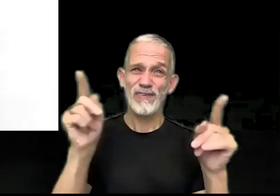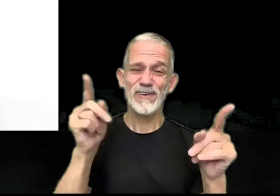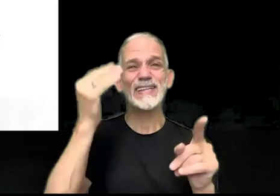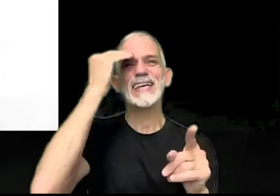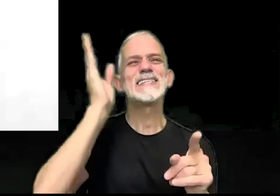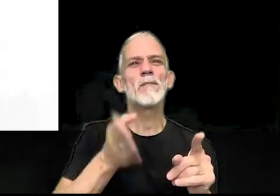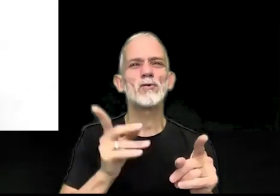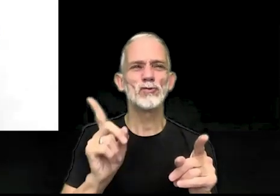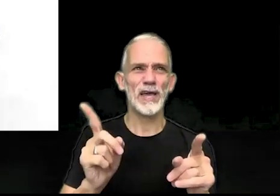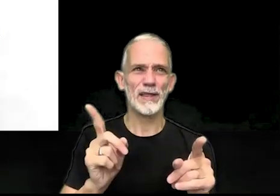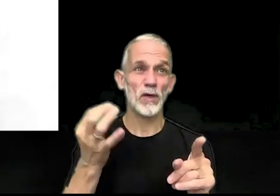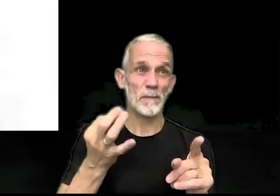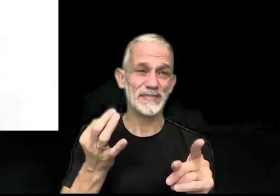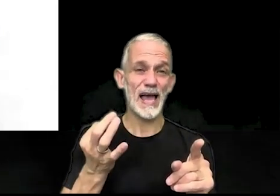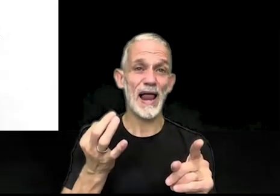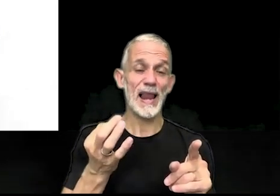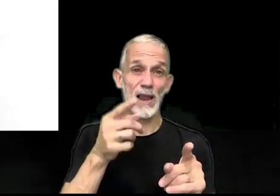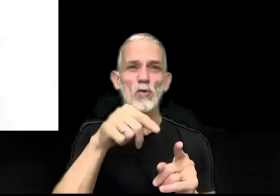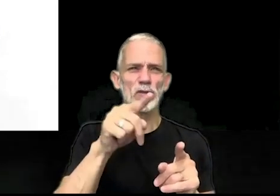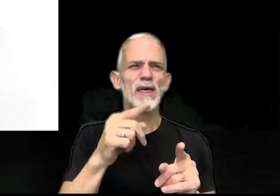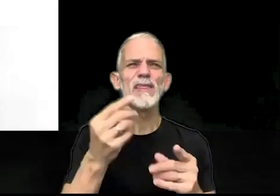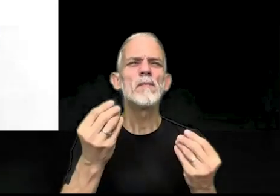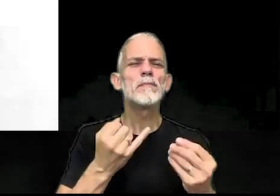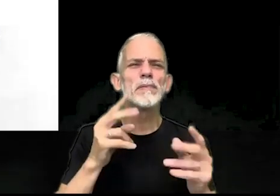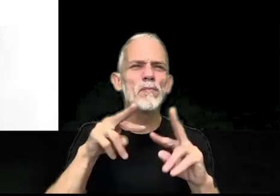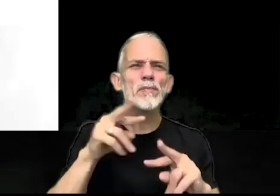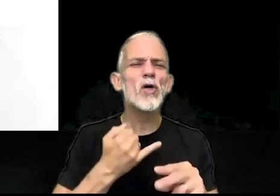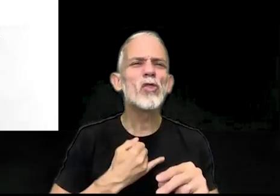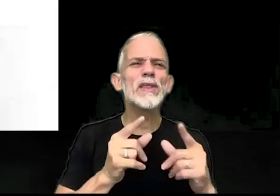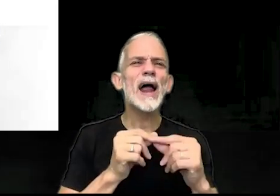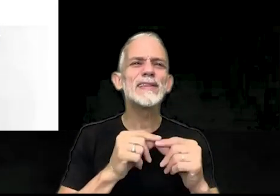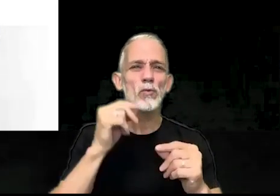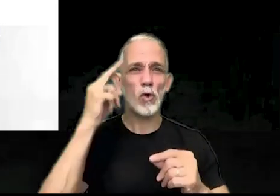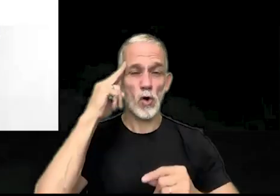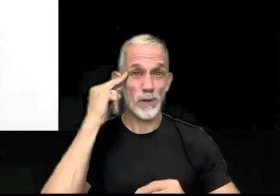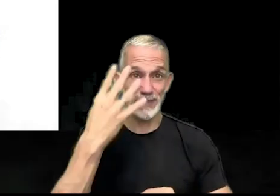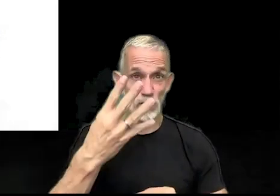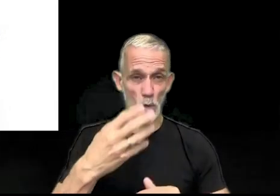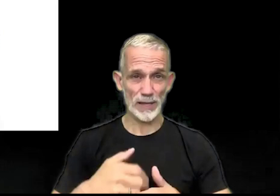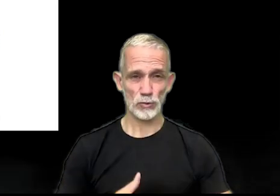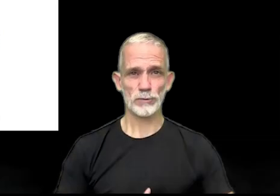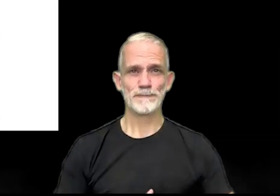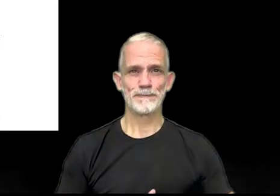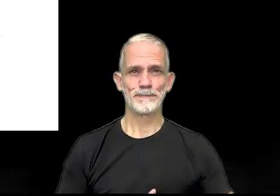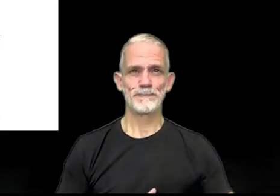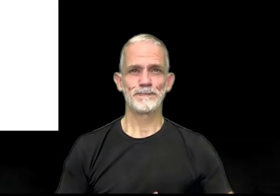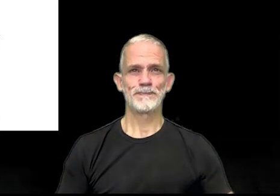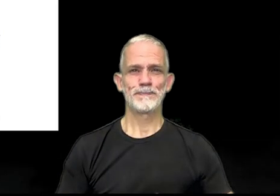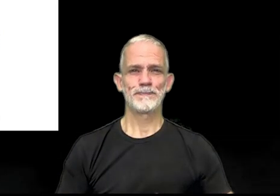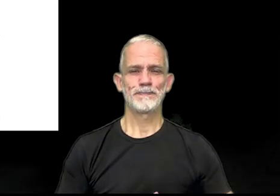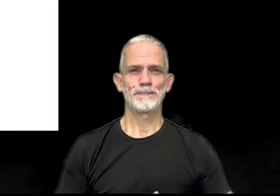del 15% y que ustedes lo van a encontrar en el artículo 94.